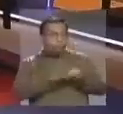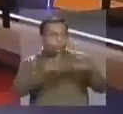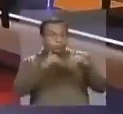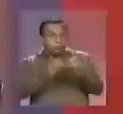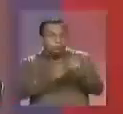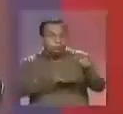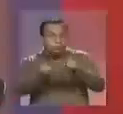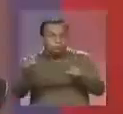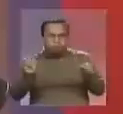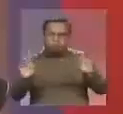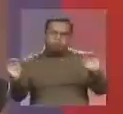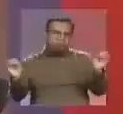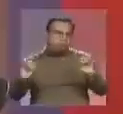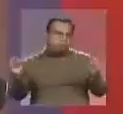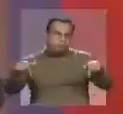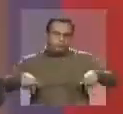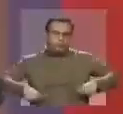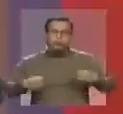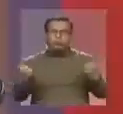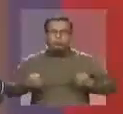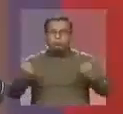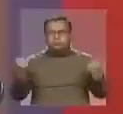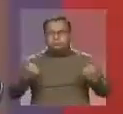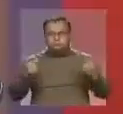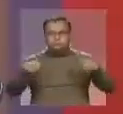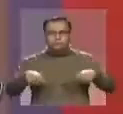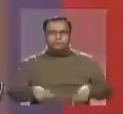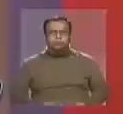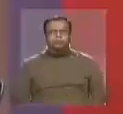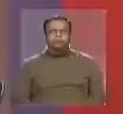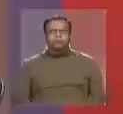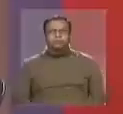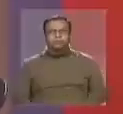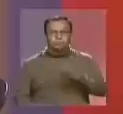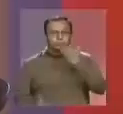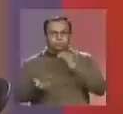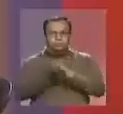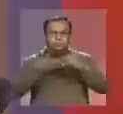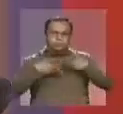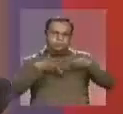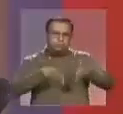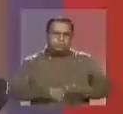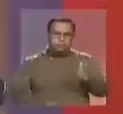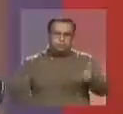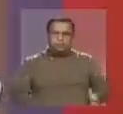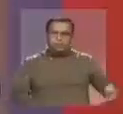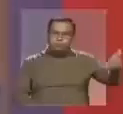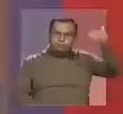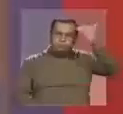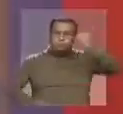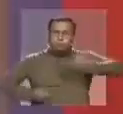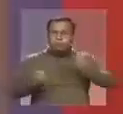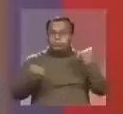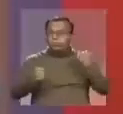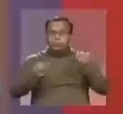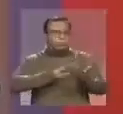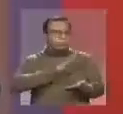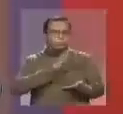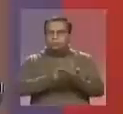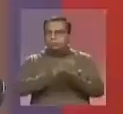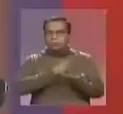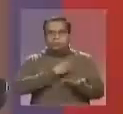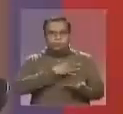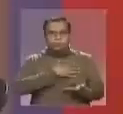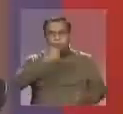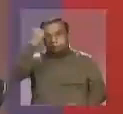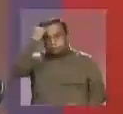escuelas, digamos específicamente aquí en Bogotá. Por ejemplo, yo nací en Bogotá y nunca tuve la oportunidad de tener